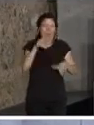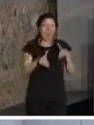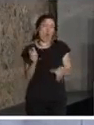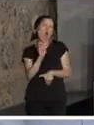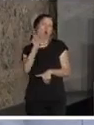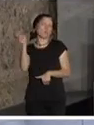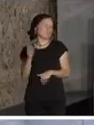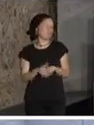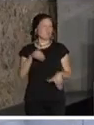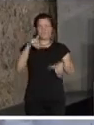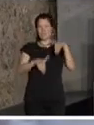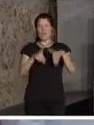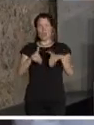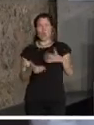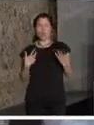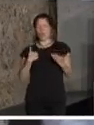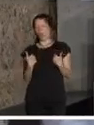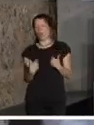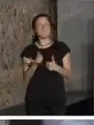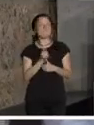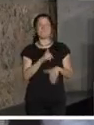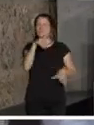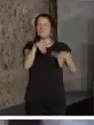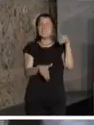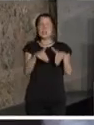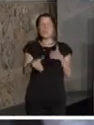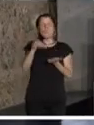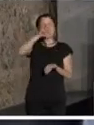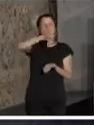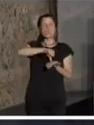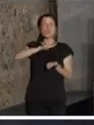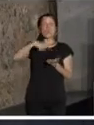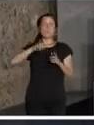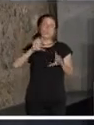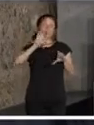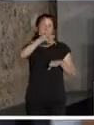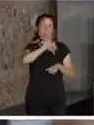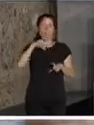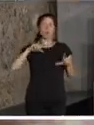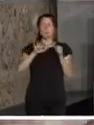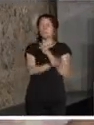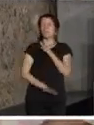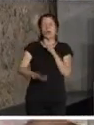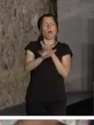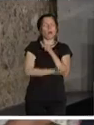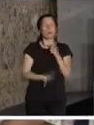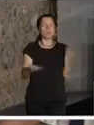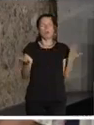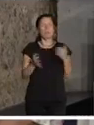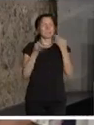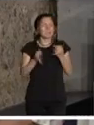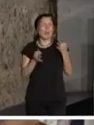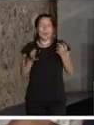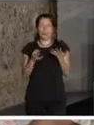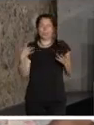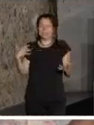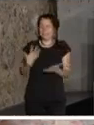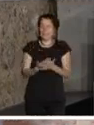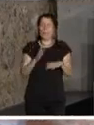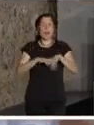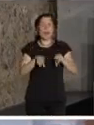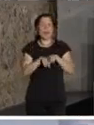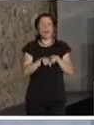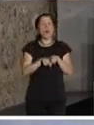ni son unas elecciones de segunda categoría las elecciones municipales y autonómicas son fundamentales han sido fundamentales para